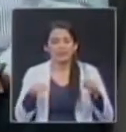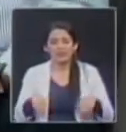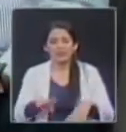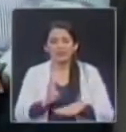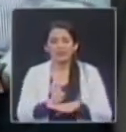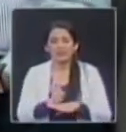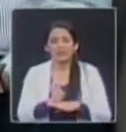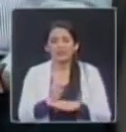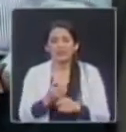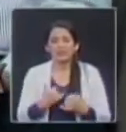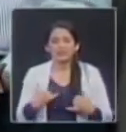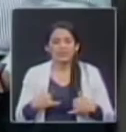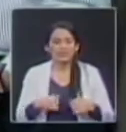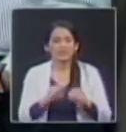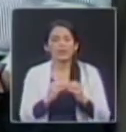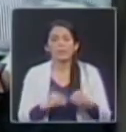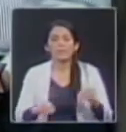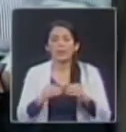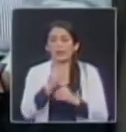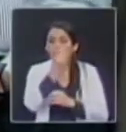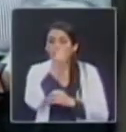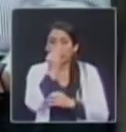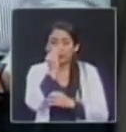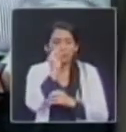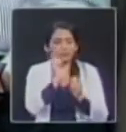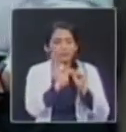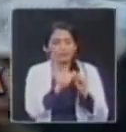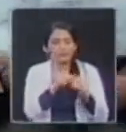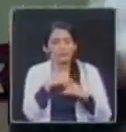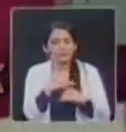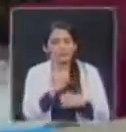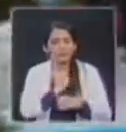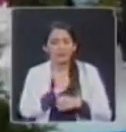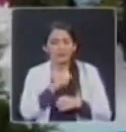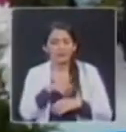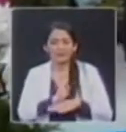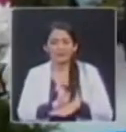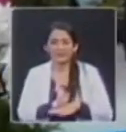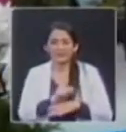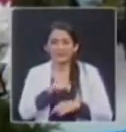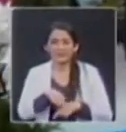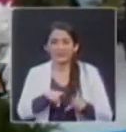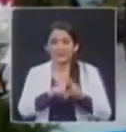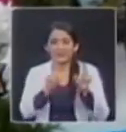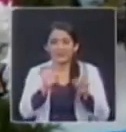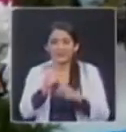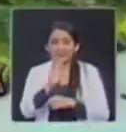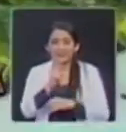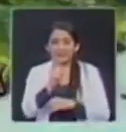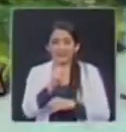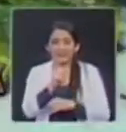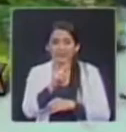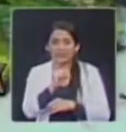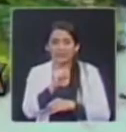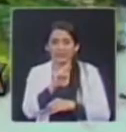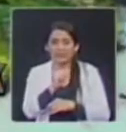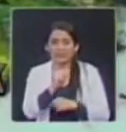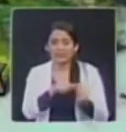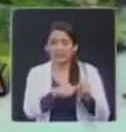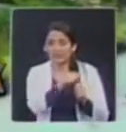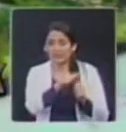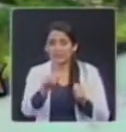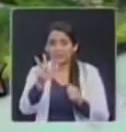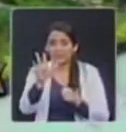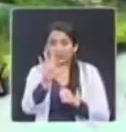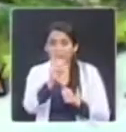eventos para que se conserve lo que tenemos en nuestro país. Ecuagénera cuenta con un stand de 350 metros de